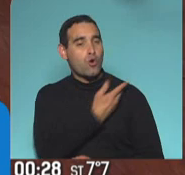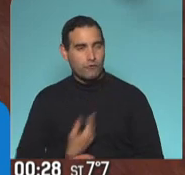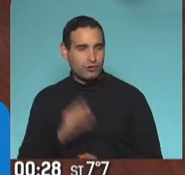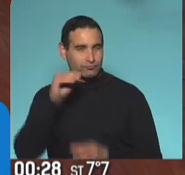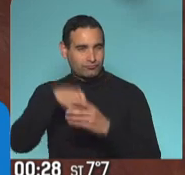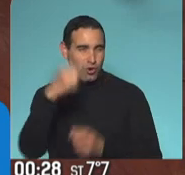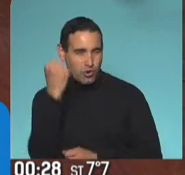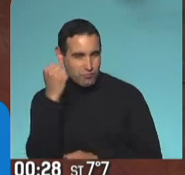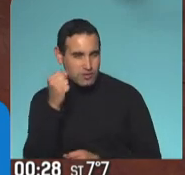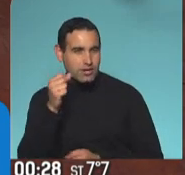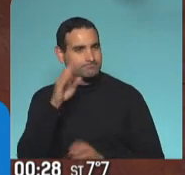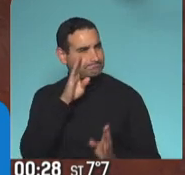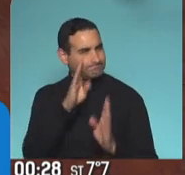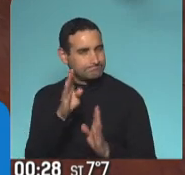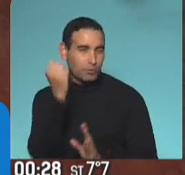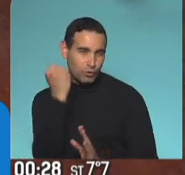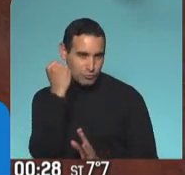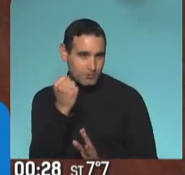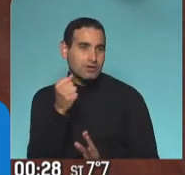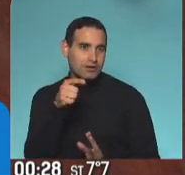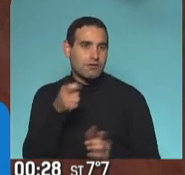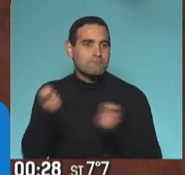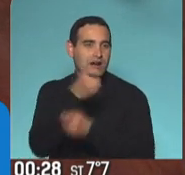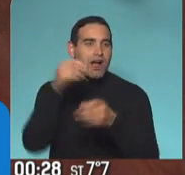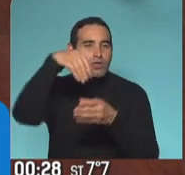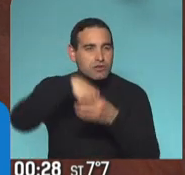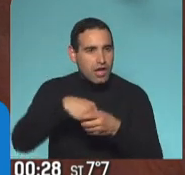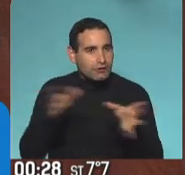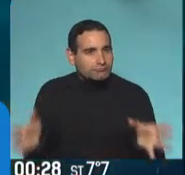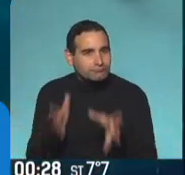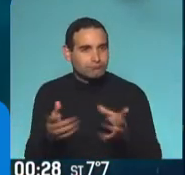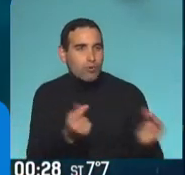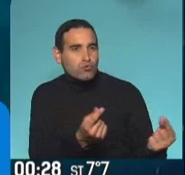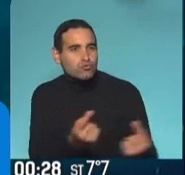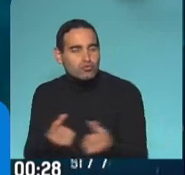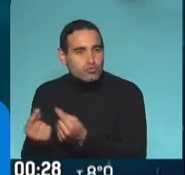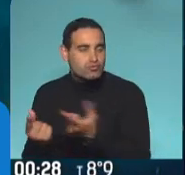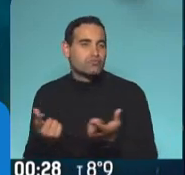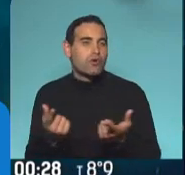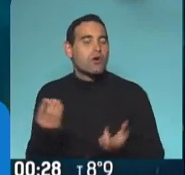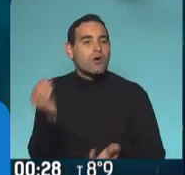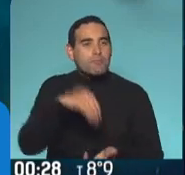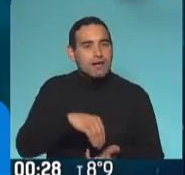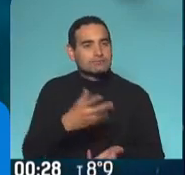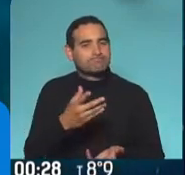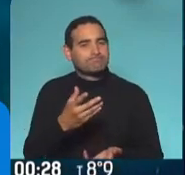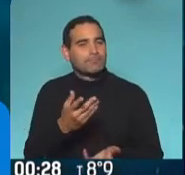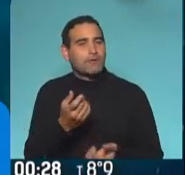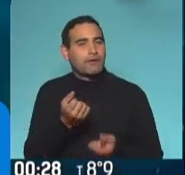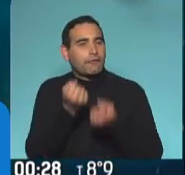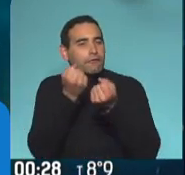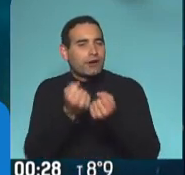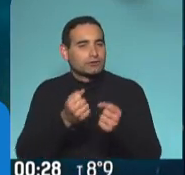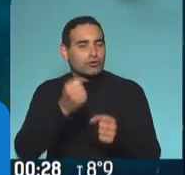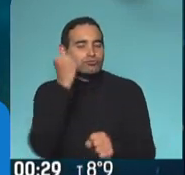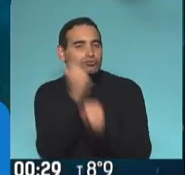economía posiblemente priorizando más el mercado interno tratando de fogonear el consumo tratando de poner por ahí el empleo o el